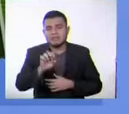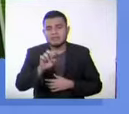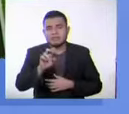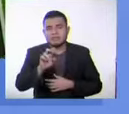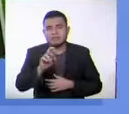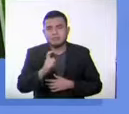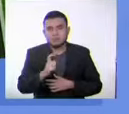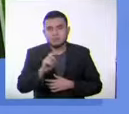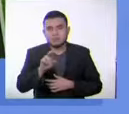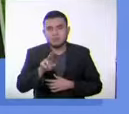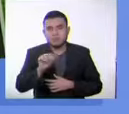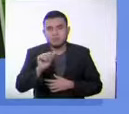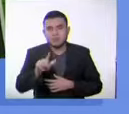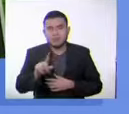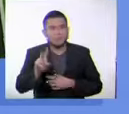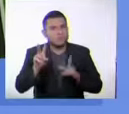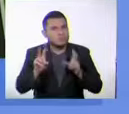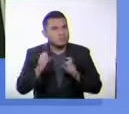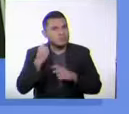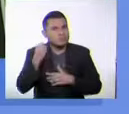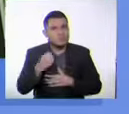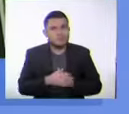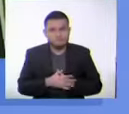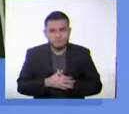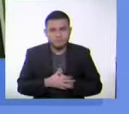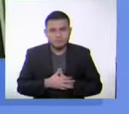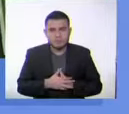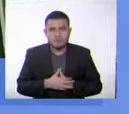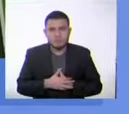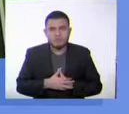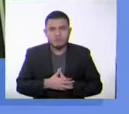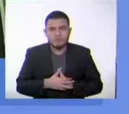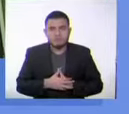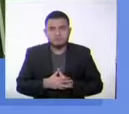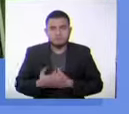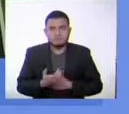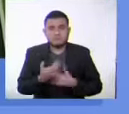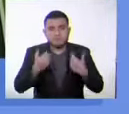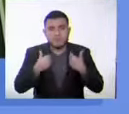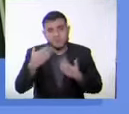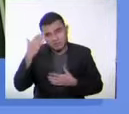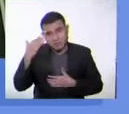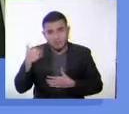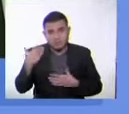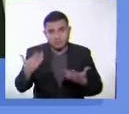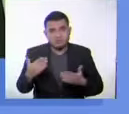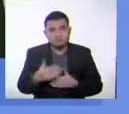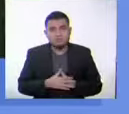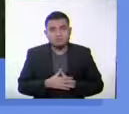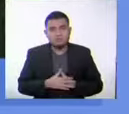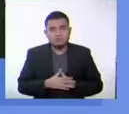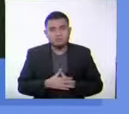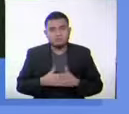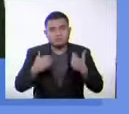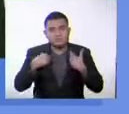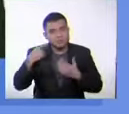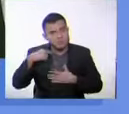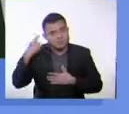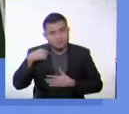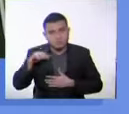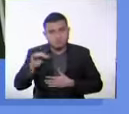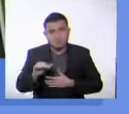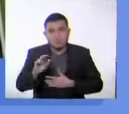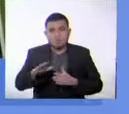es un tema sumamente importante. Aquí tenemos lo que es una niña y tenemos un niño. Para una